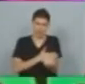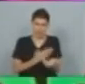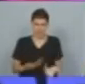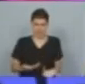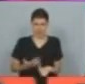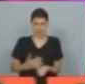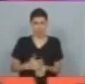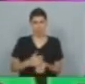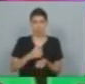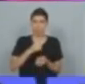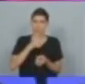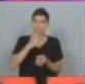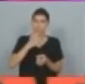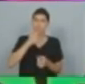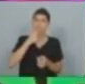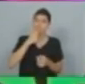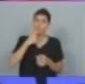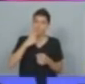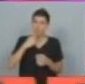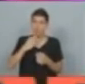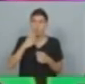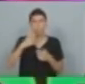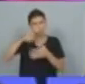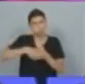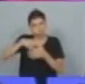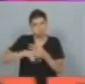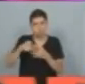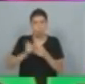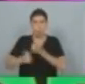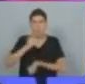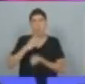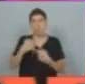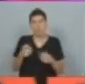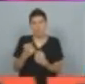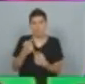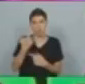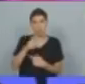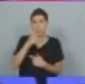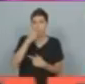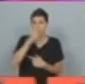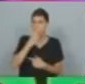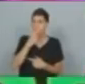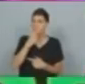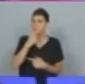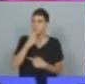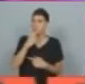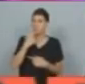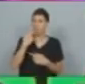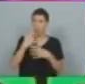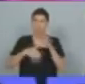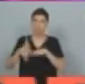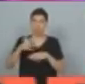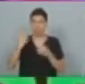Encima, si bien queda claro que bailando y cantando la cuestión viene bastante peliaguda, cuando estas alimañas se les propone practicar suculentas